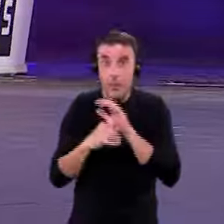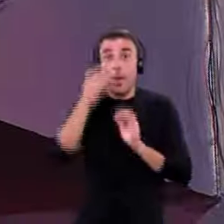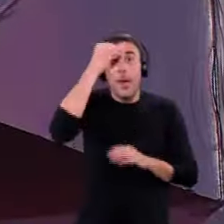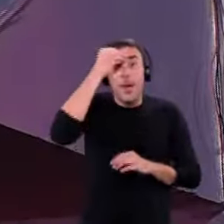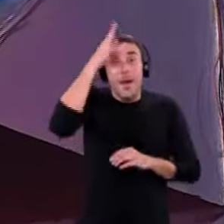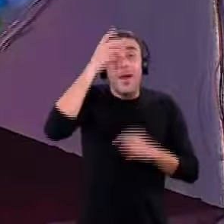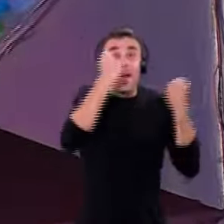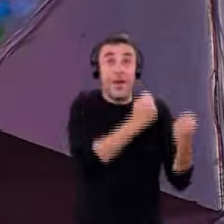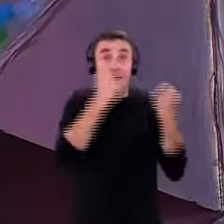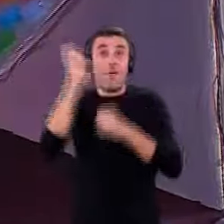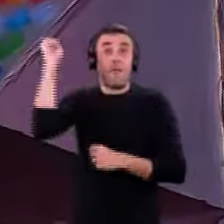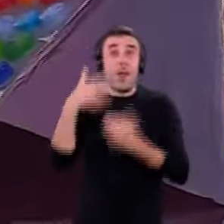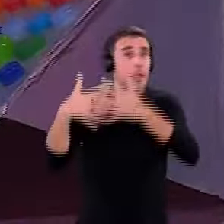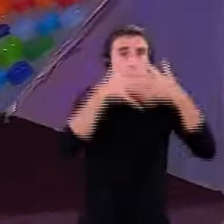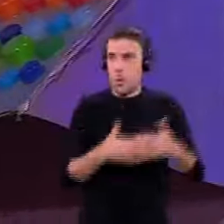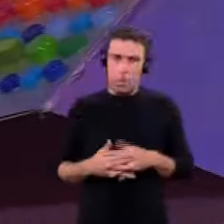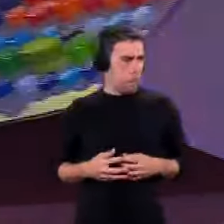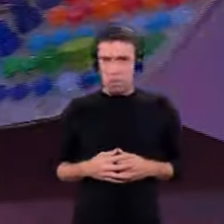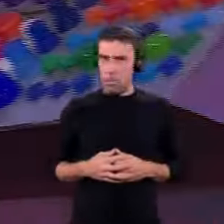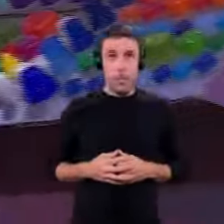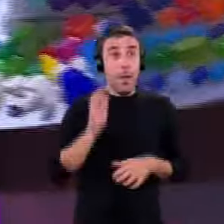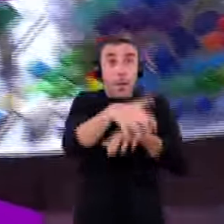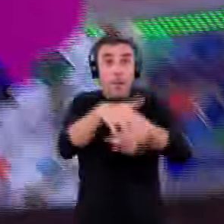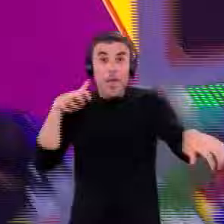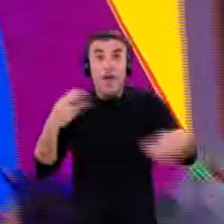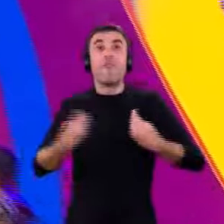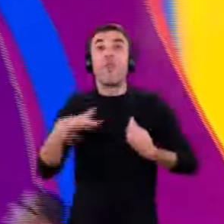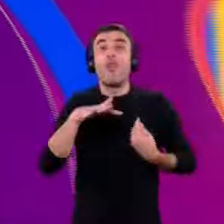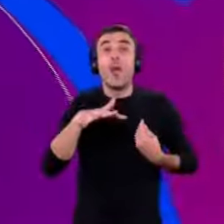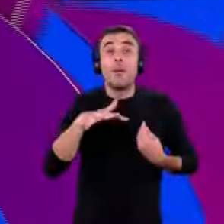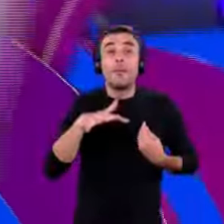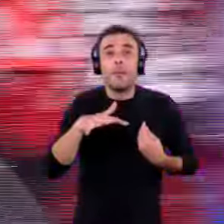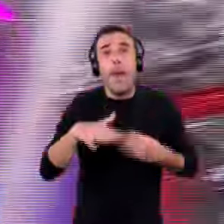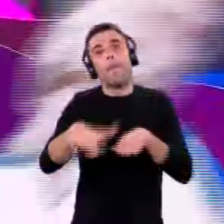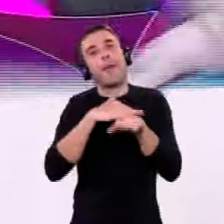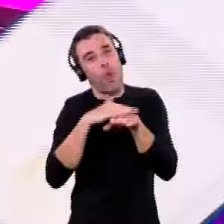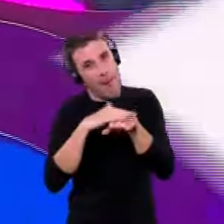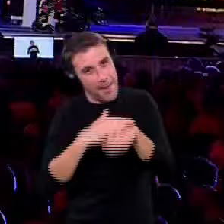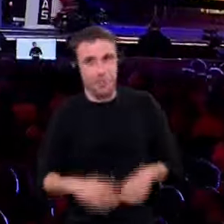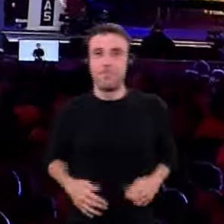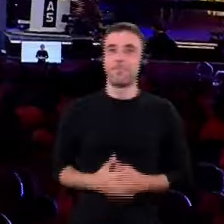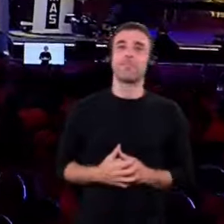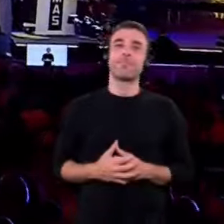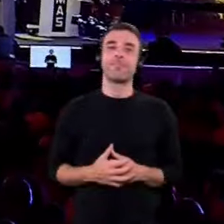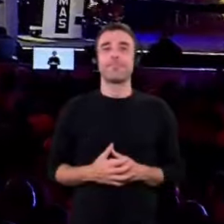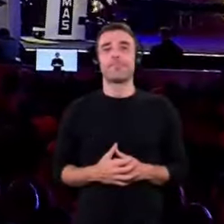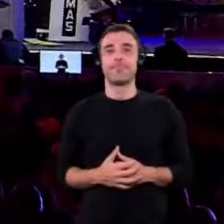No son de Oklahoma, la mayoría son de la Perdoma.